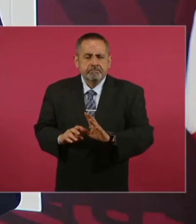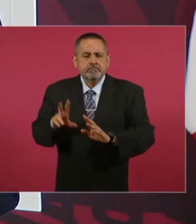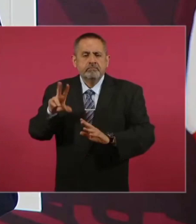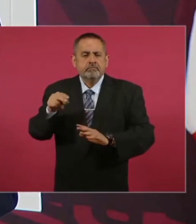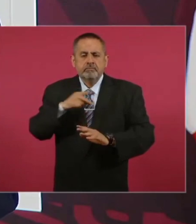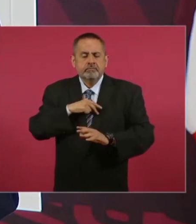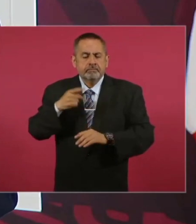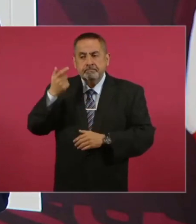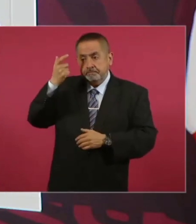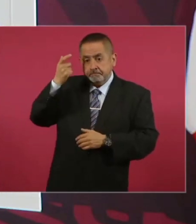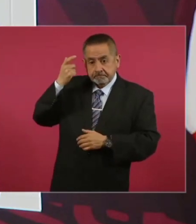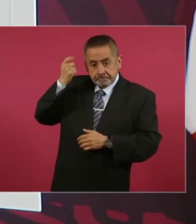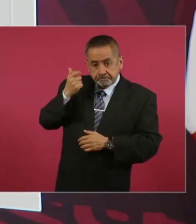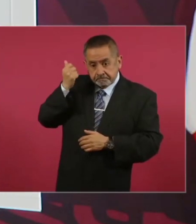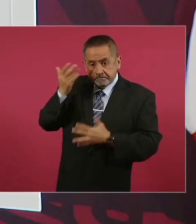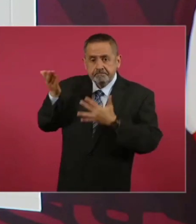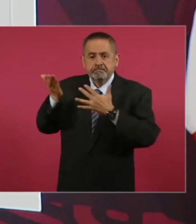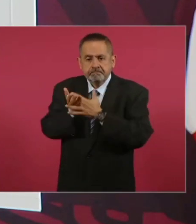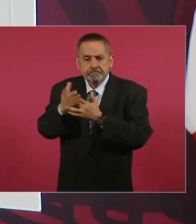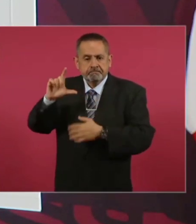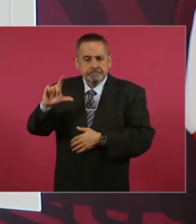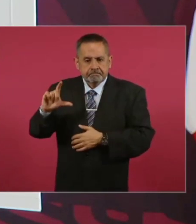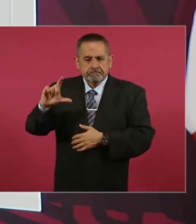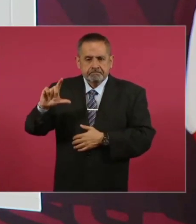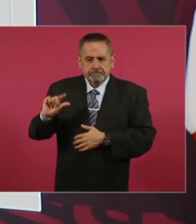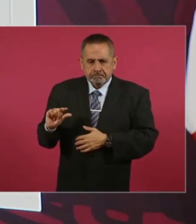se le reduzca a la mitad